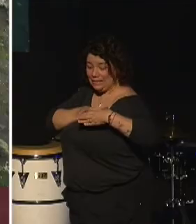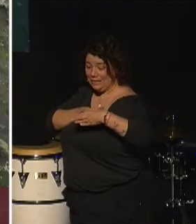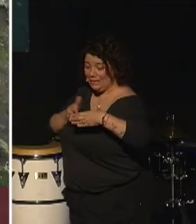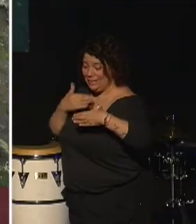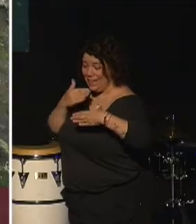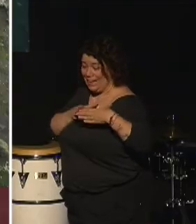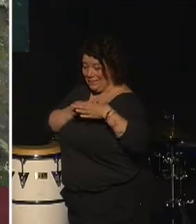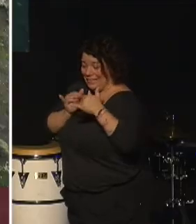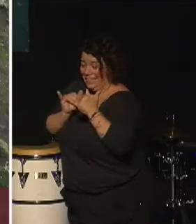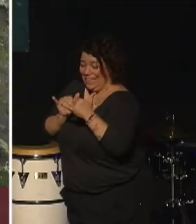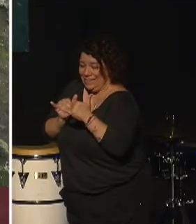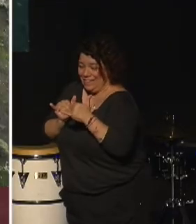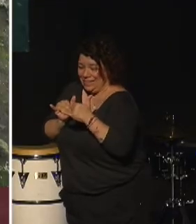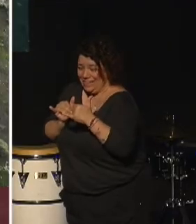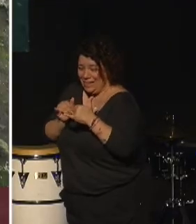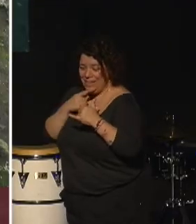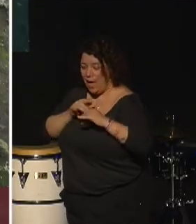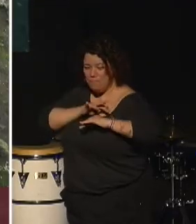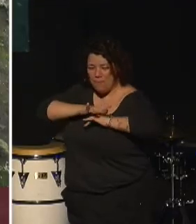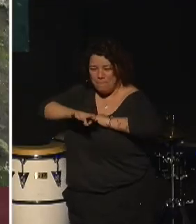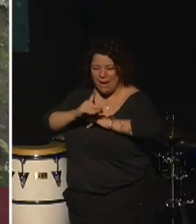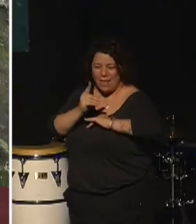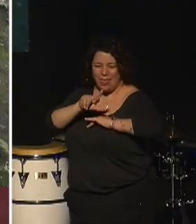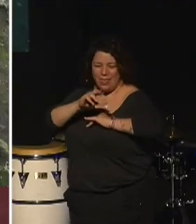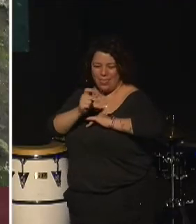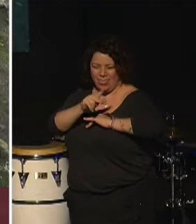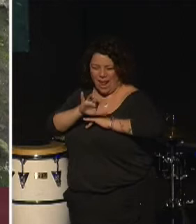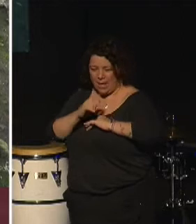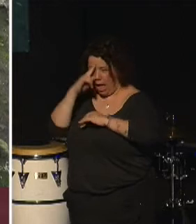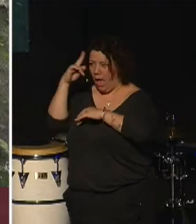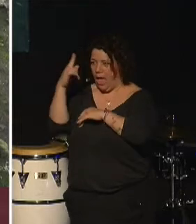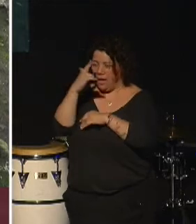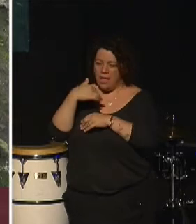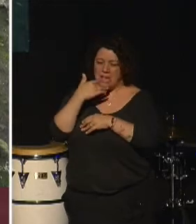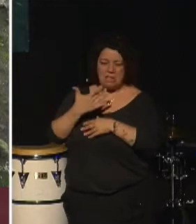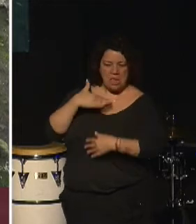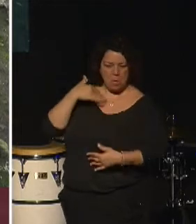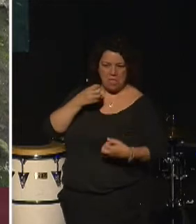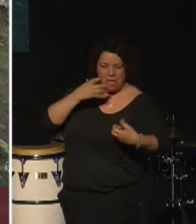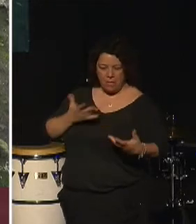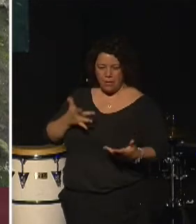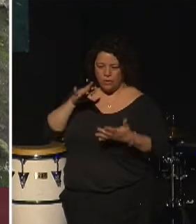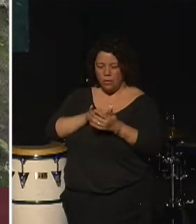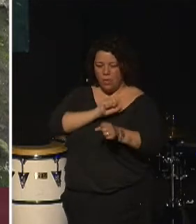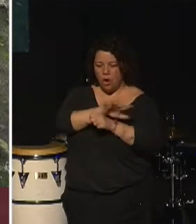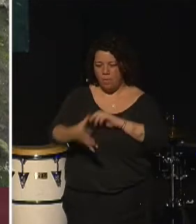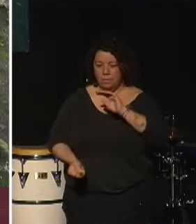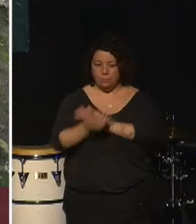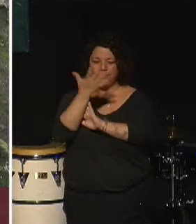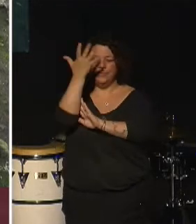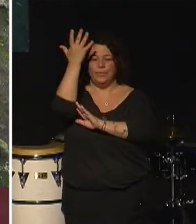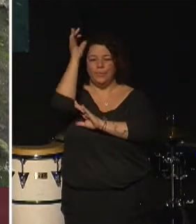a puntito de llegar, habíamos pasado el mar de Drake, nos estábamos recuperando de los mareos, hubo un brote de COVID.